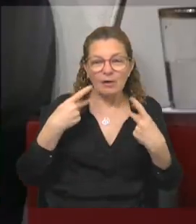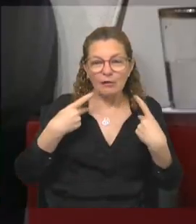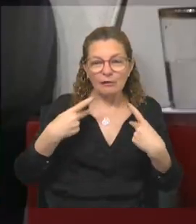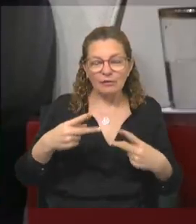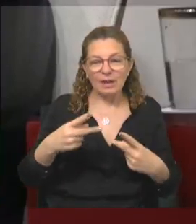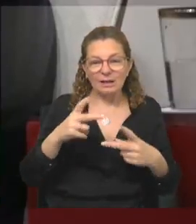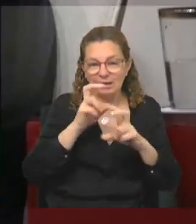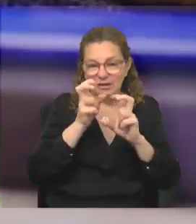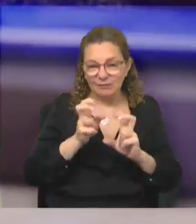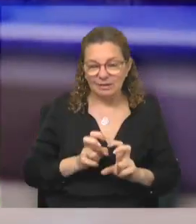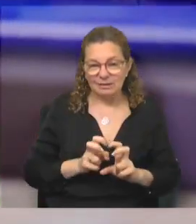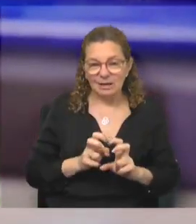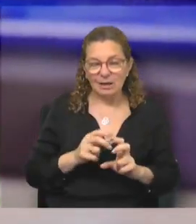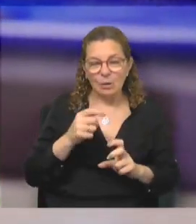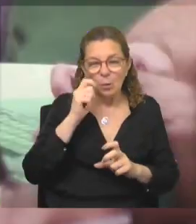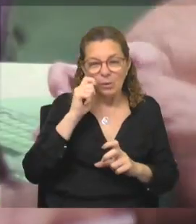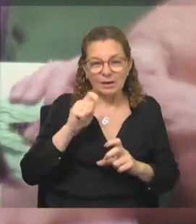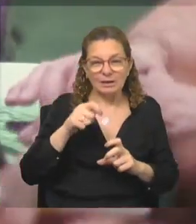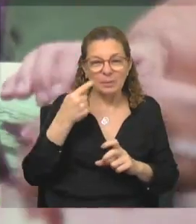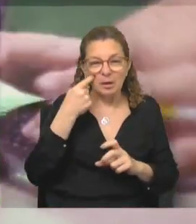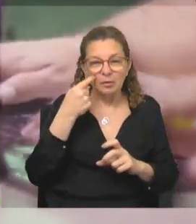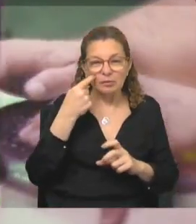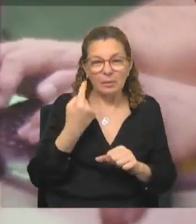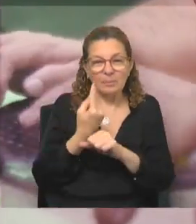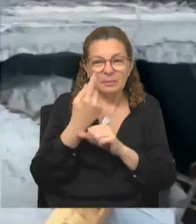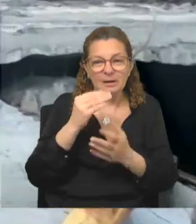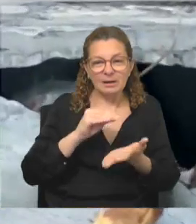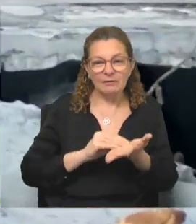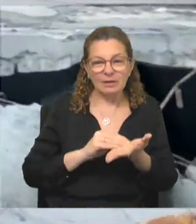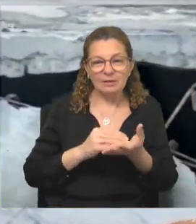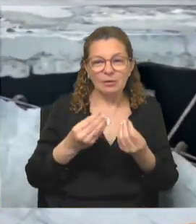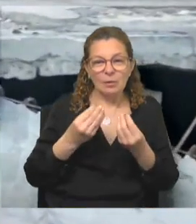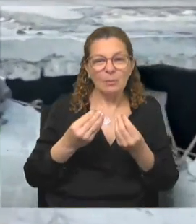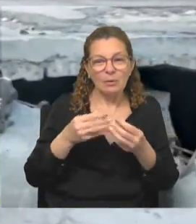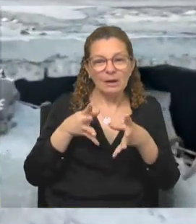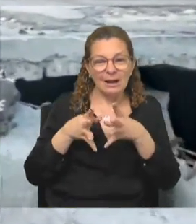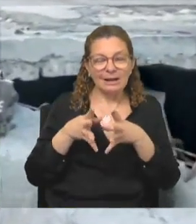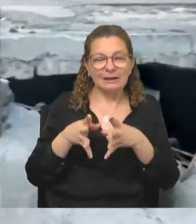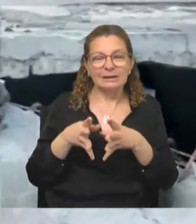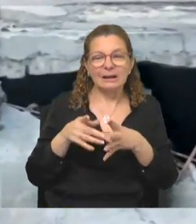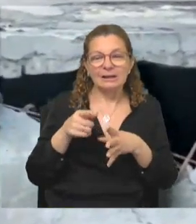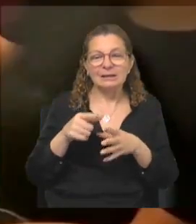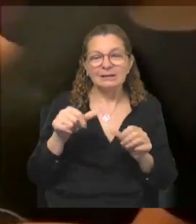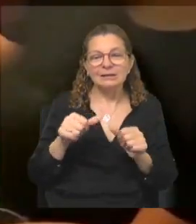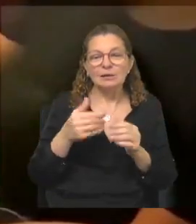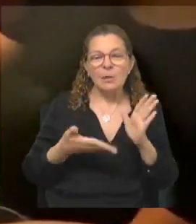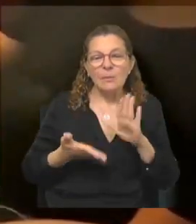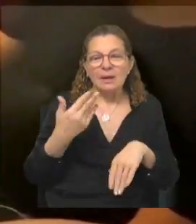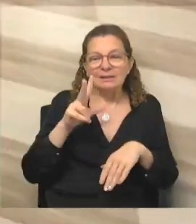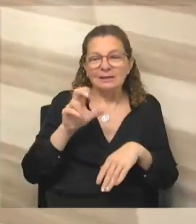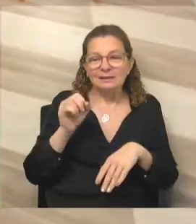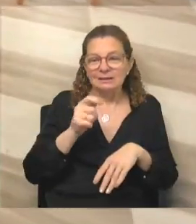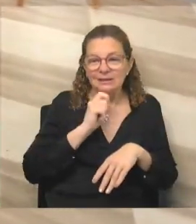fines de investigación a Ucrania para conocer de primera mano las consecuencias de la guerra allí realizaron más de 30